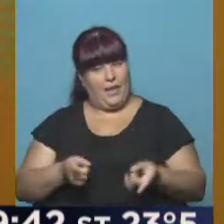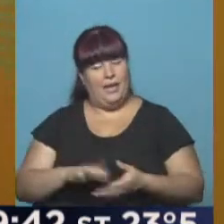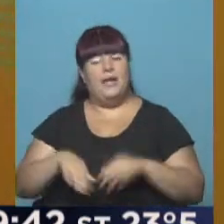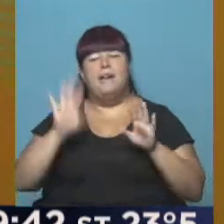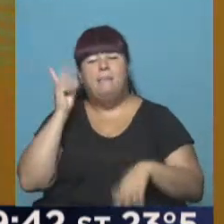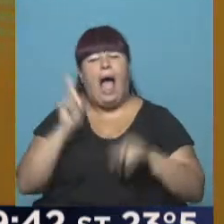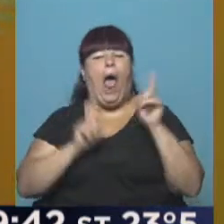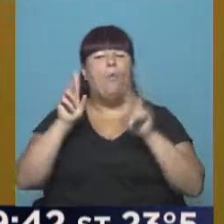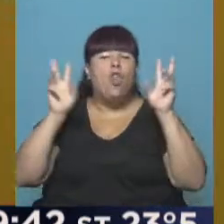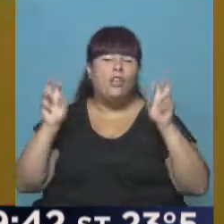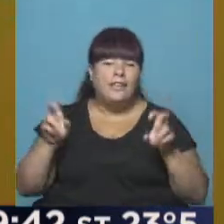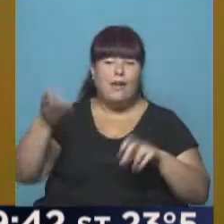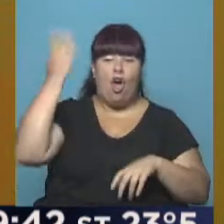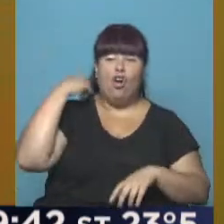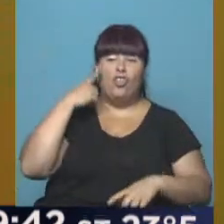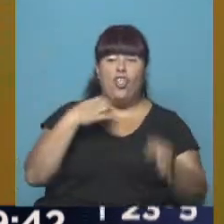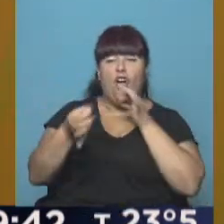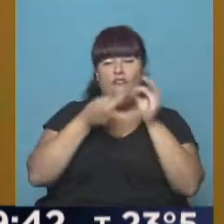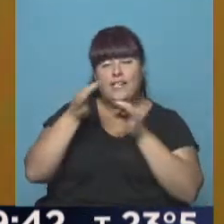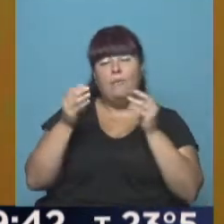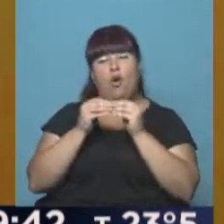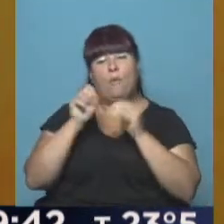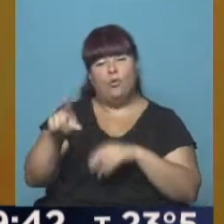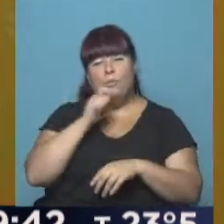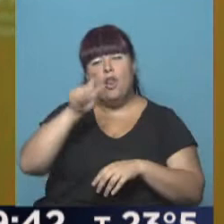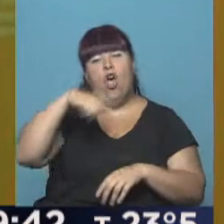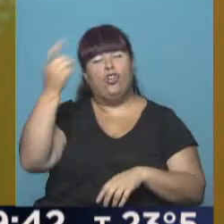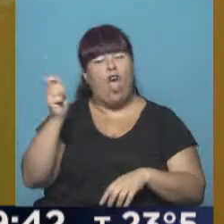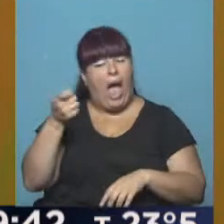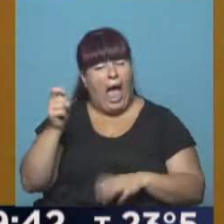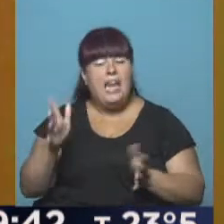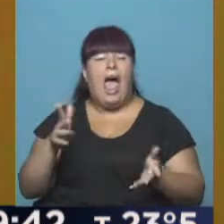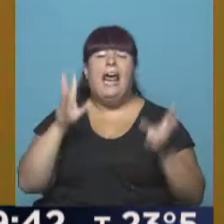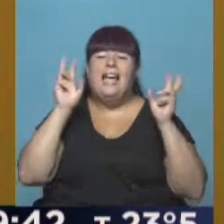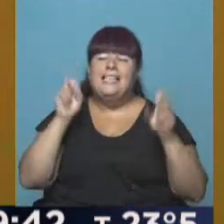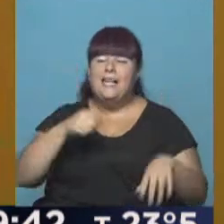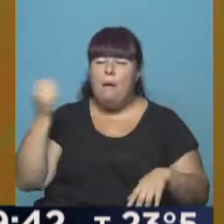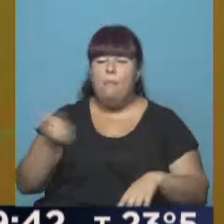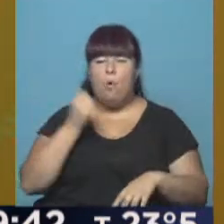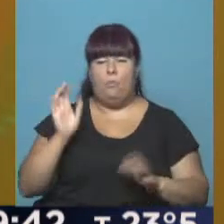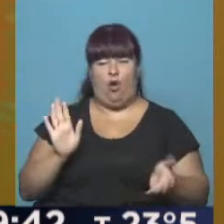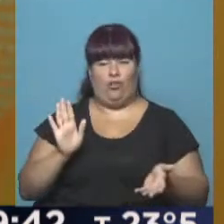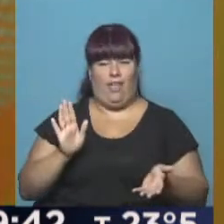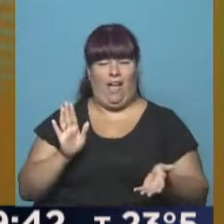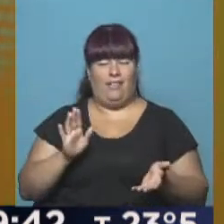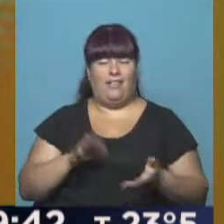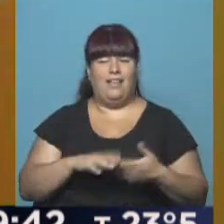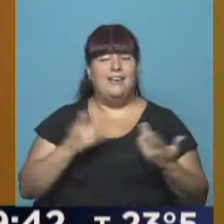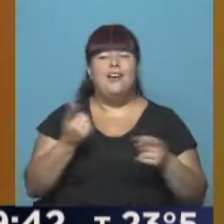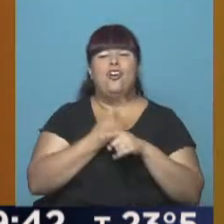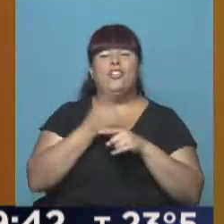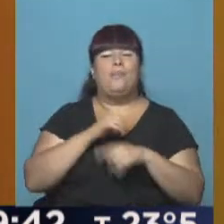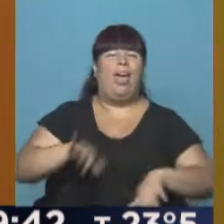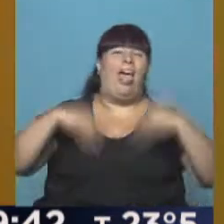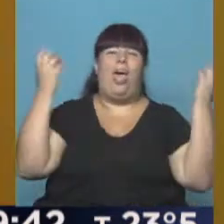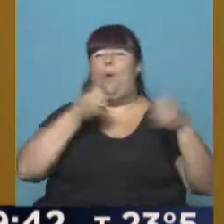Sobre todo algunos temas que el otro día conversábamos con algún colega tuyo de otro canal. Son temas tan importantes que no se puede hacer